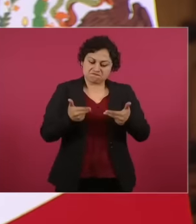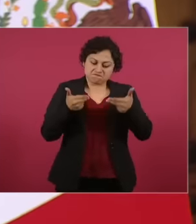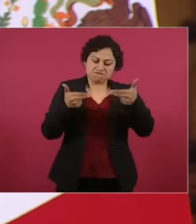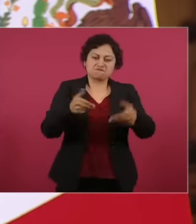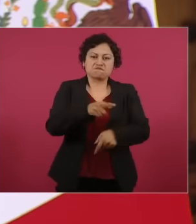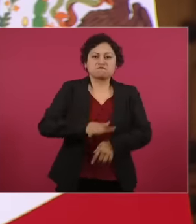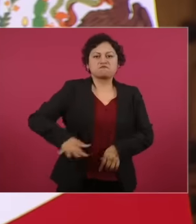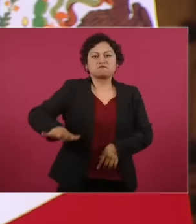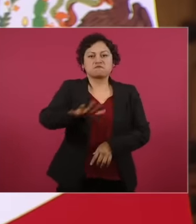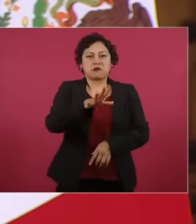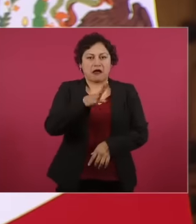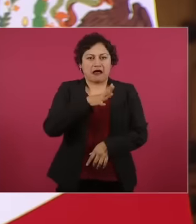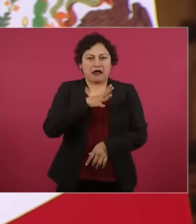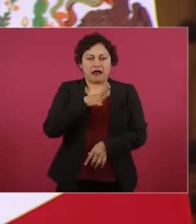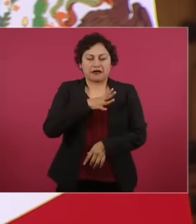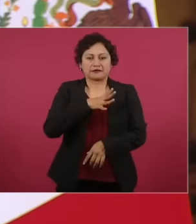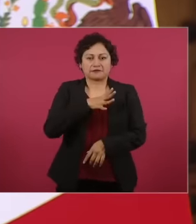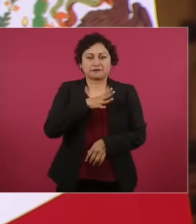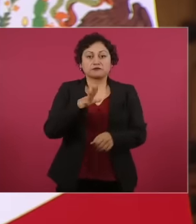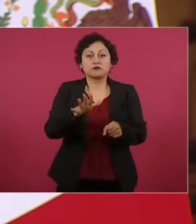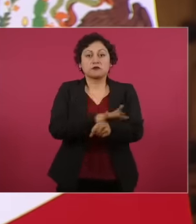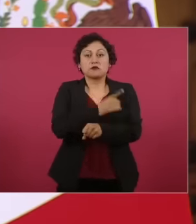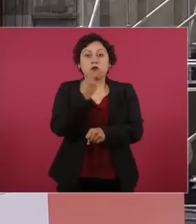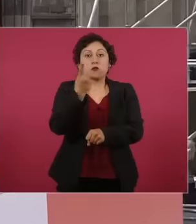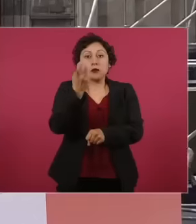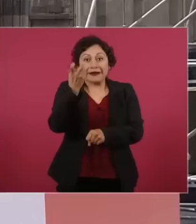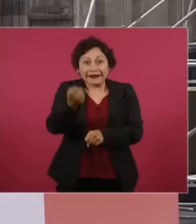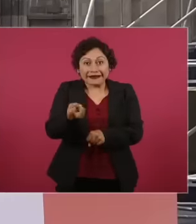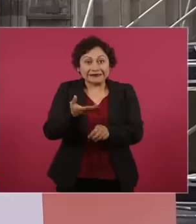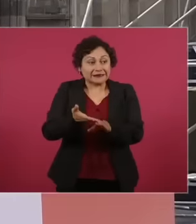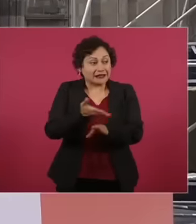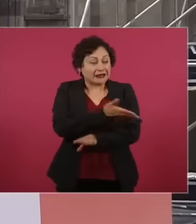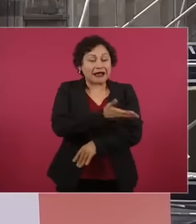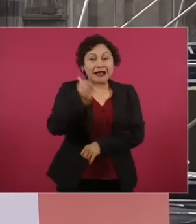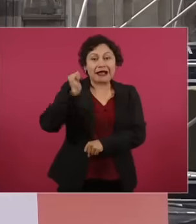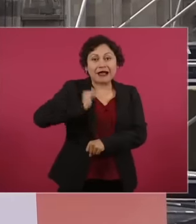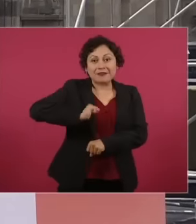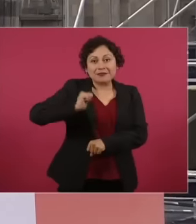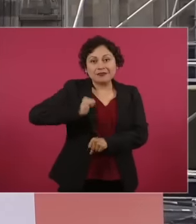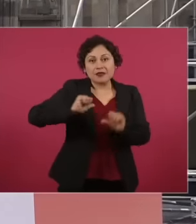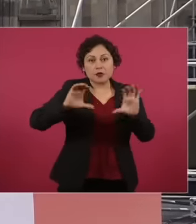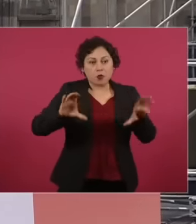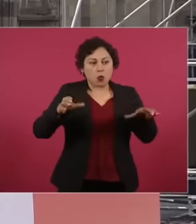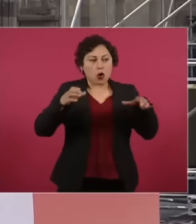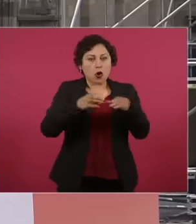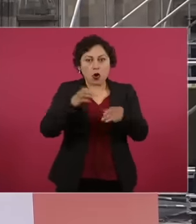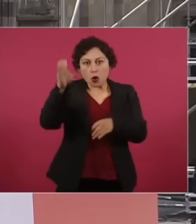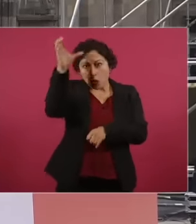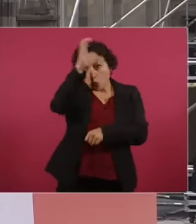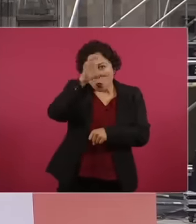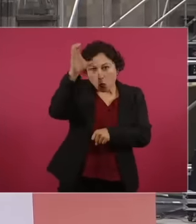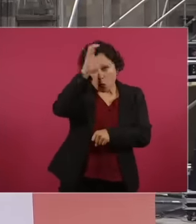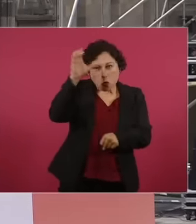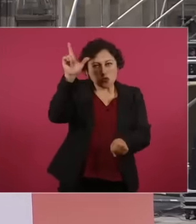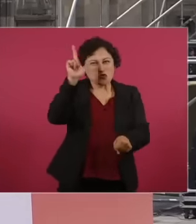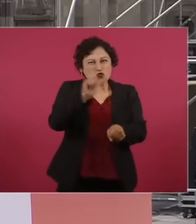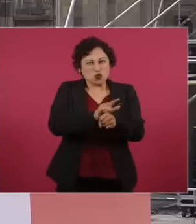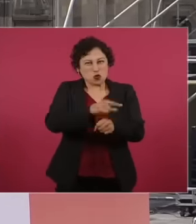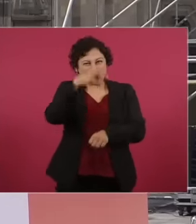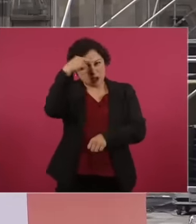a la raíz de esas culturas prehispánicas, de ese México profundo,